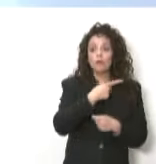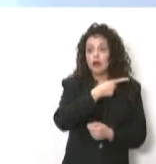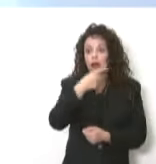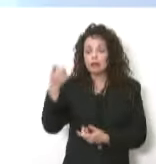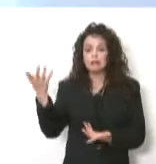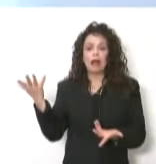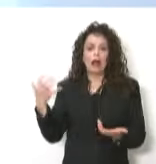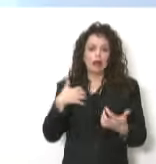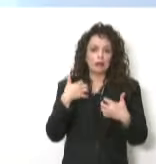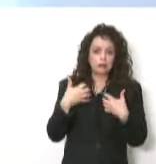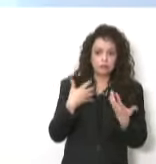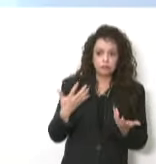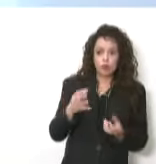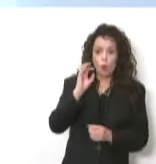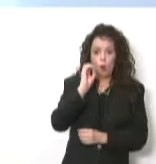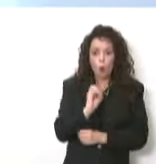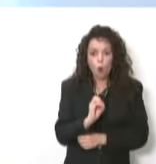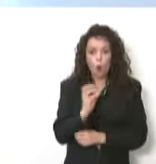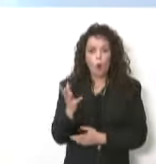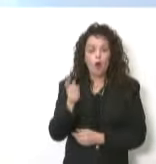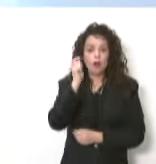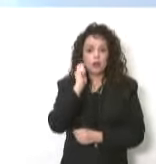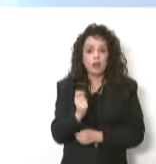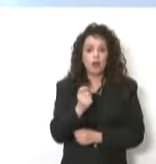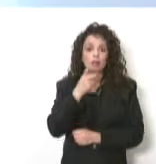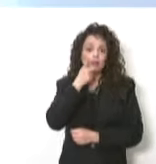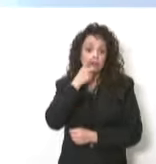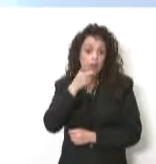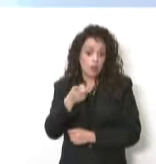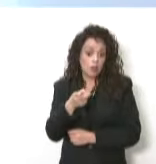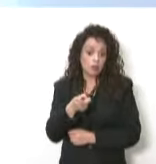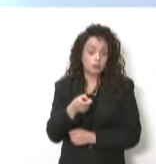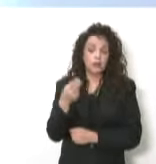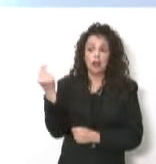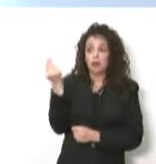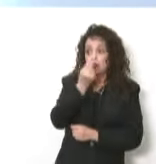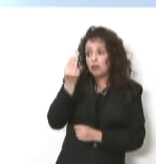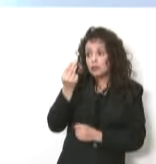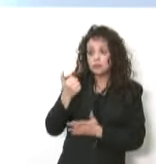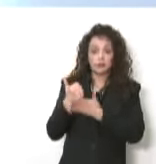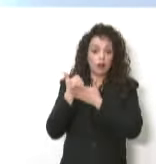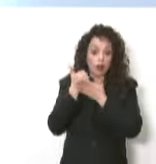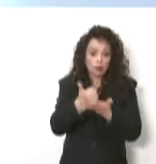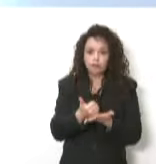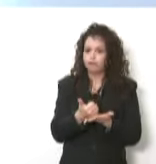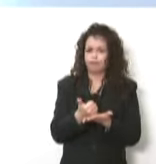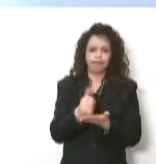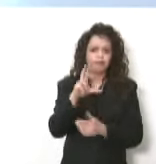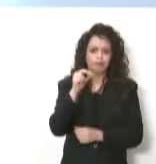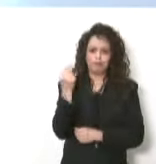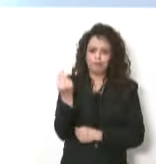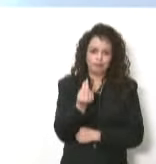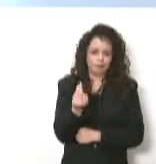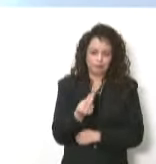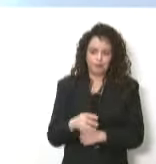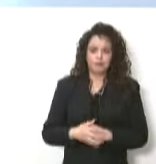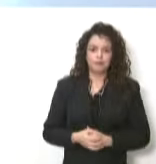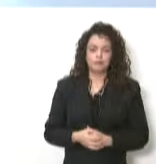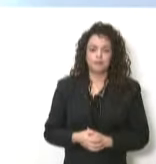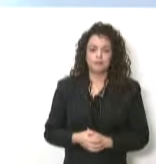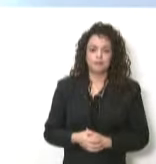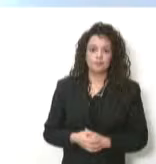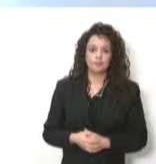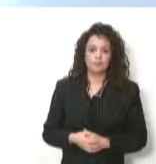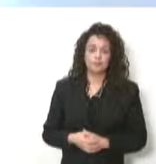ofendido y sin esperar la justificación para intervenir. Y echando encima sus